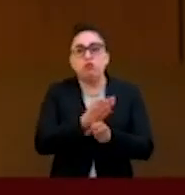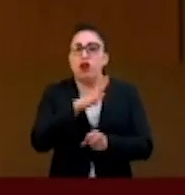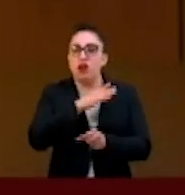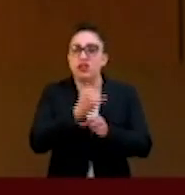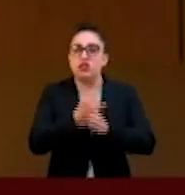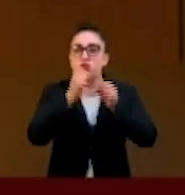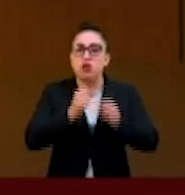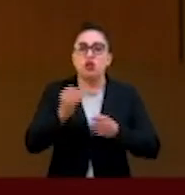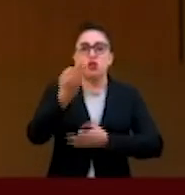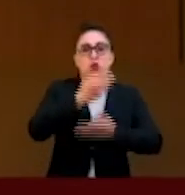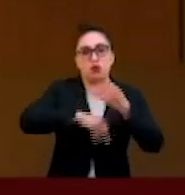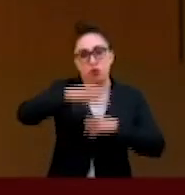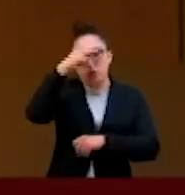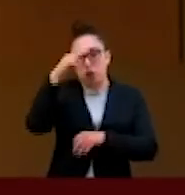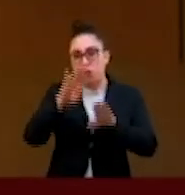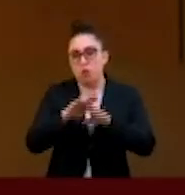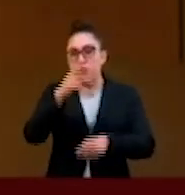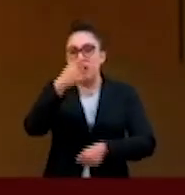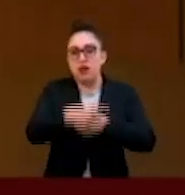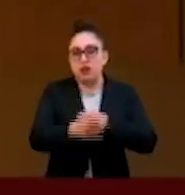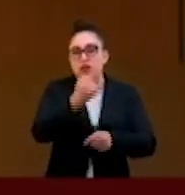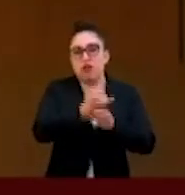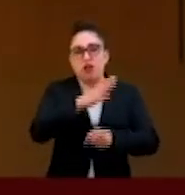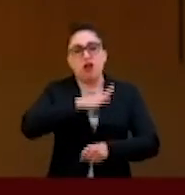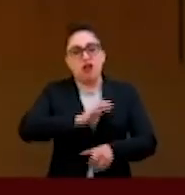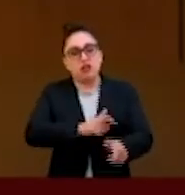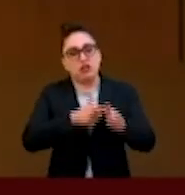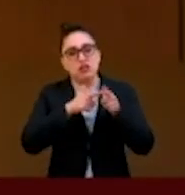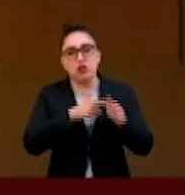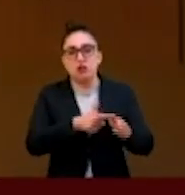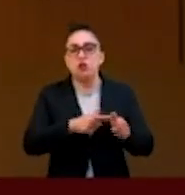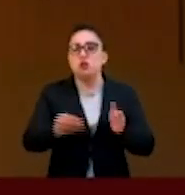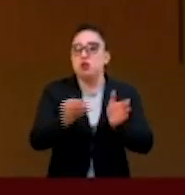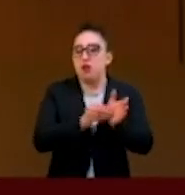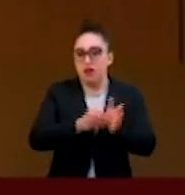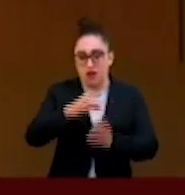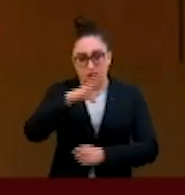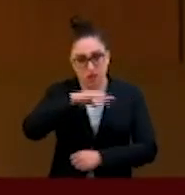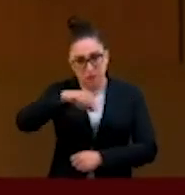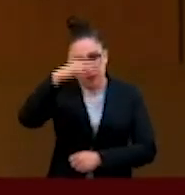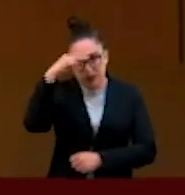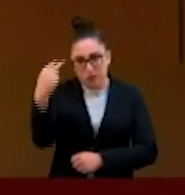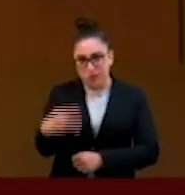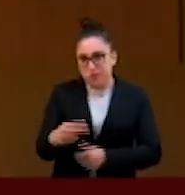inseguridad y de impunidad que de por sí ya vive nuestro país